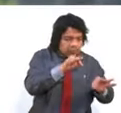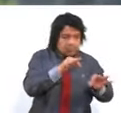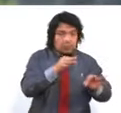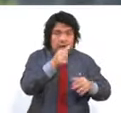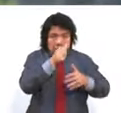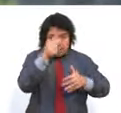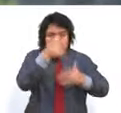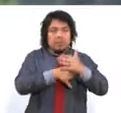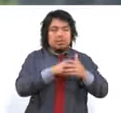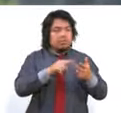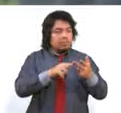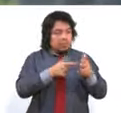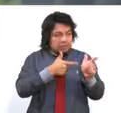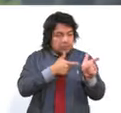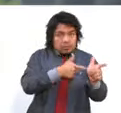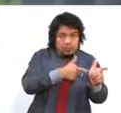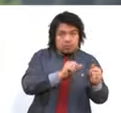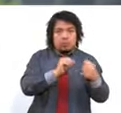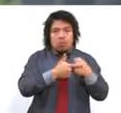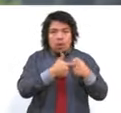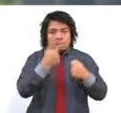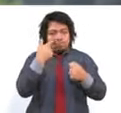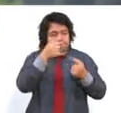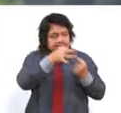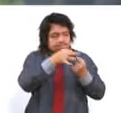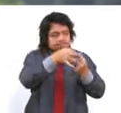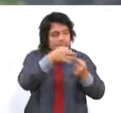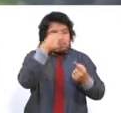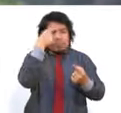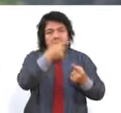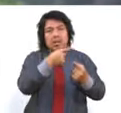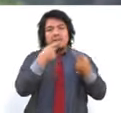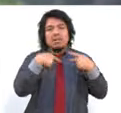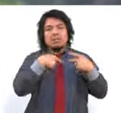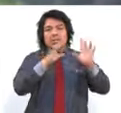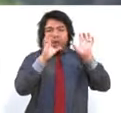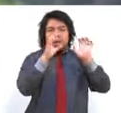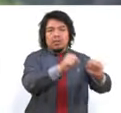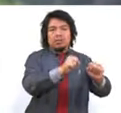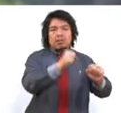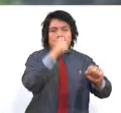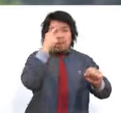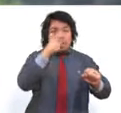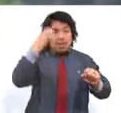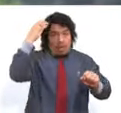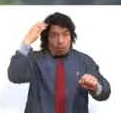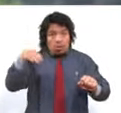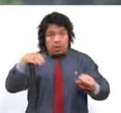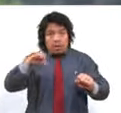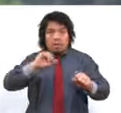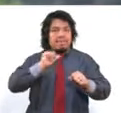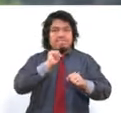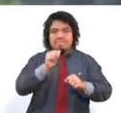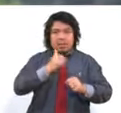e investigación para detener a los criminales y así, con esto, permitir que ningún crimen quede impune.